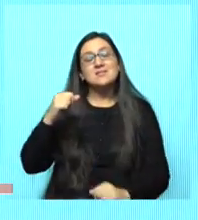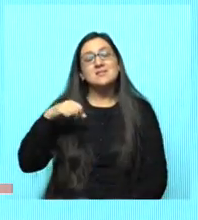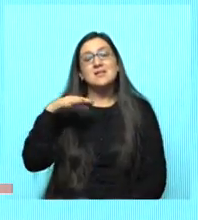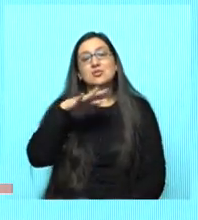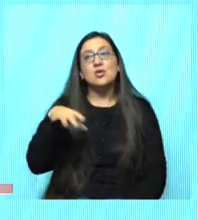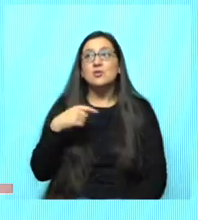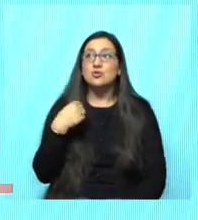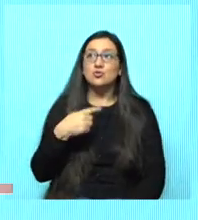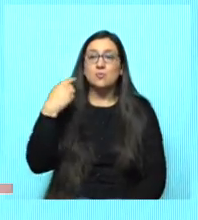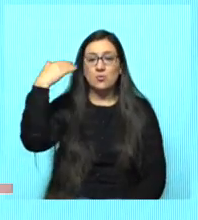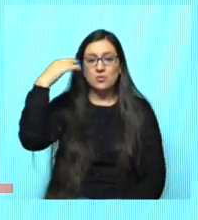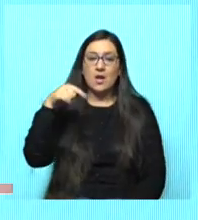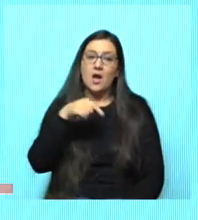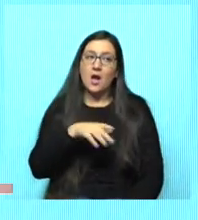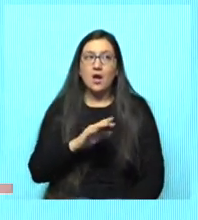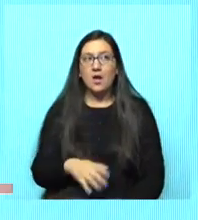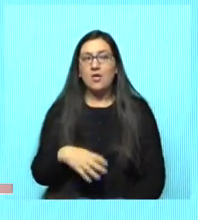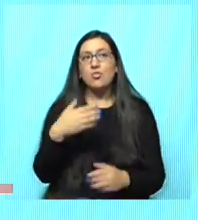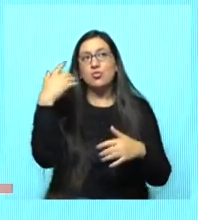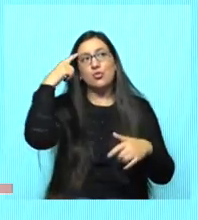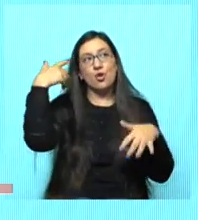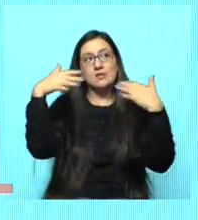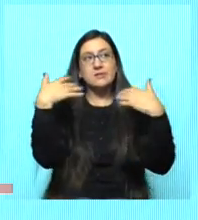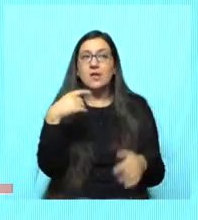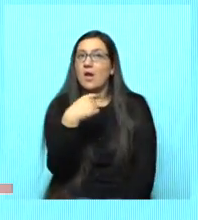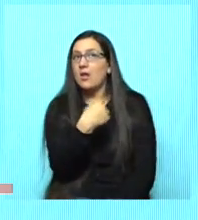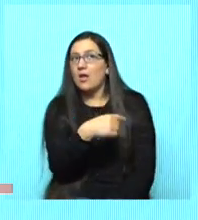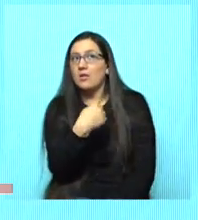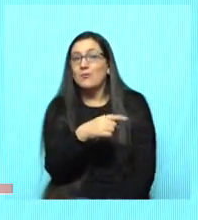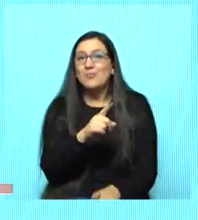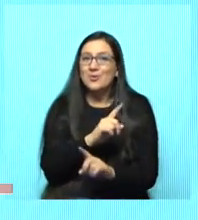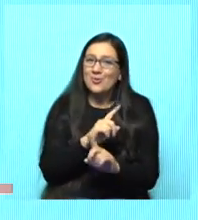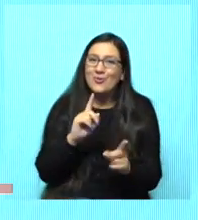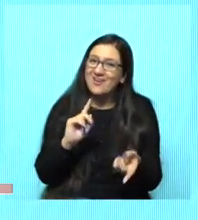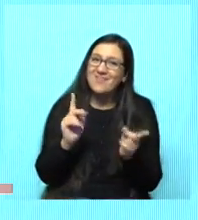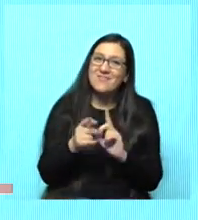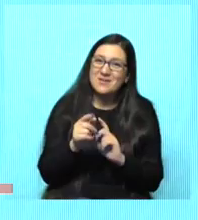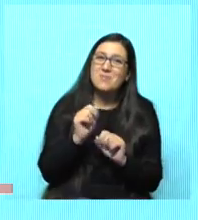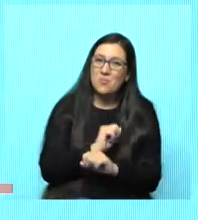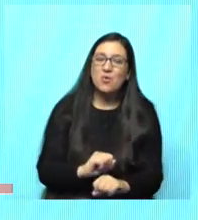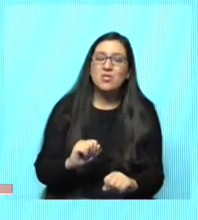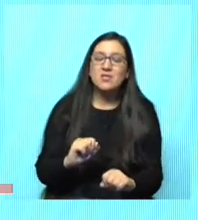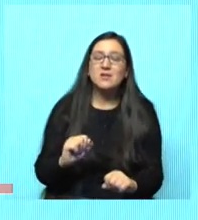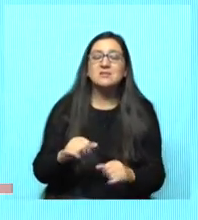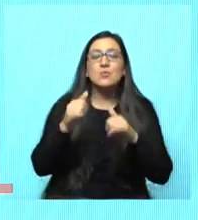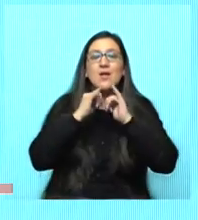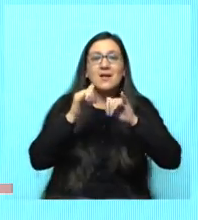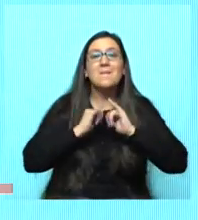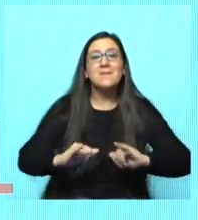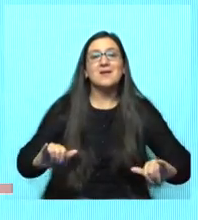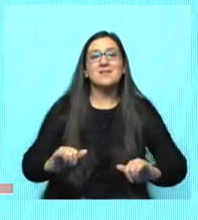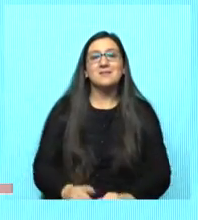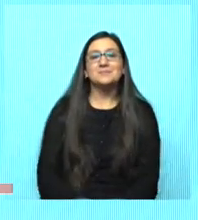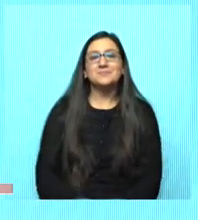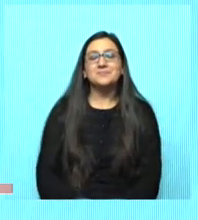adultos los ponemos en un lugar como negativo, y es sacarlos de ese lugar y que sean los propios adolescentes los que llevan adelante el mensaje de esta campaña. Y por los adultos es re